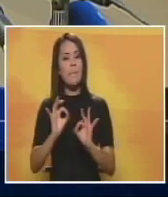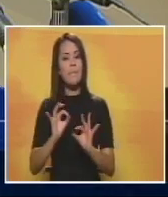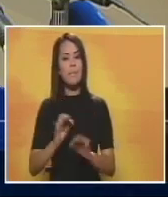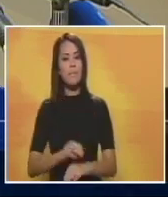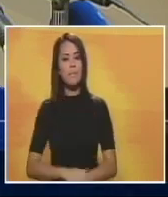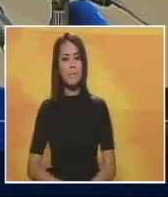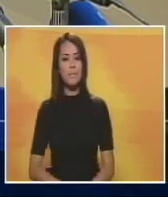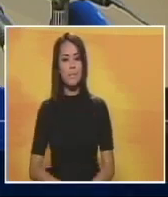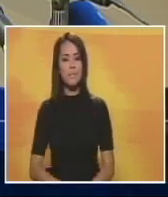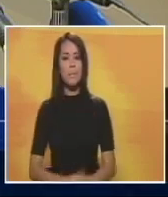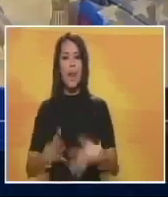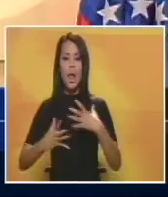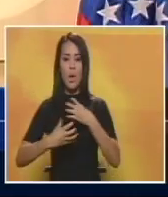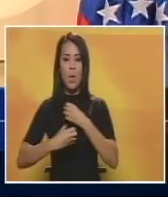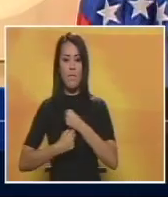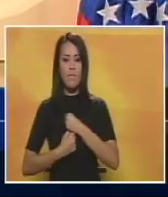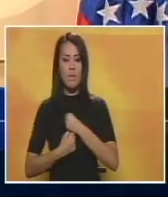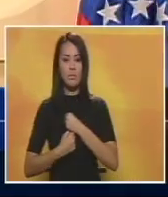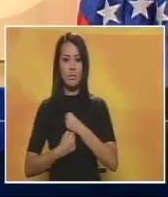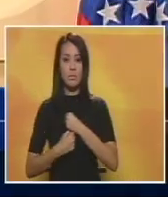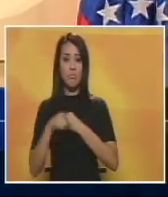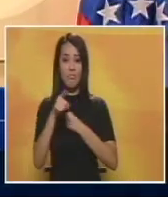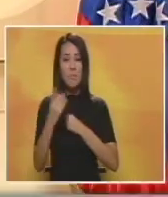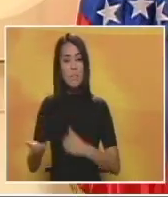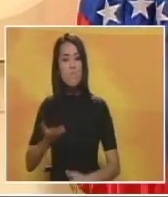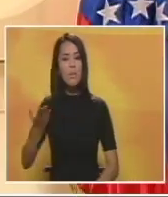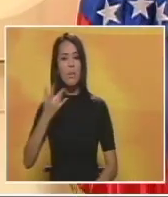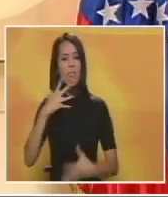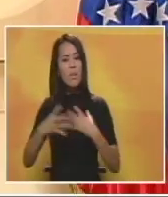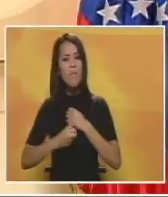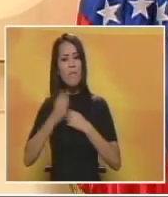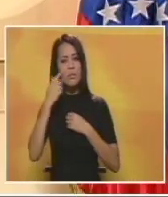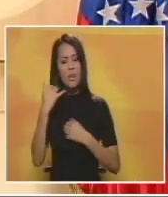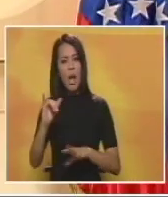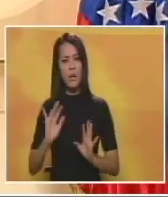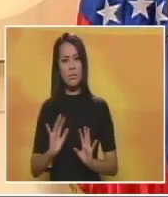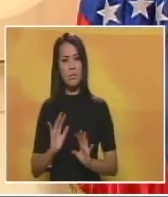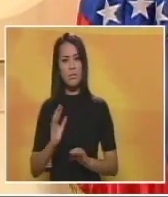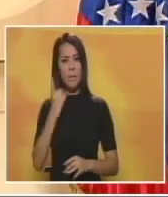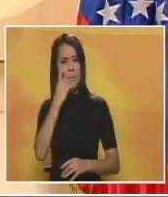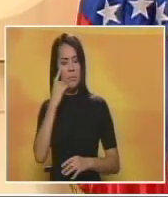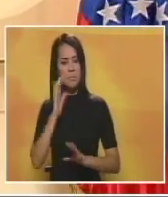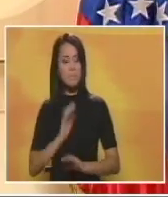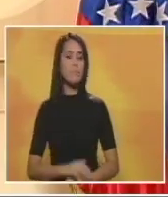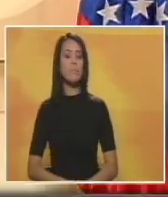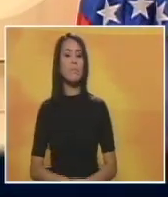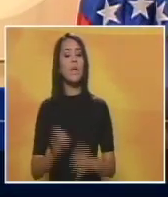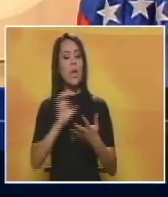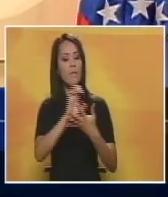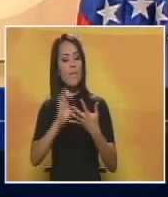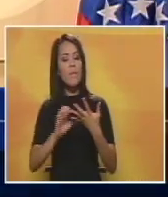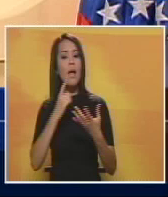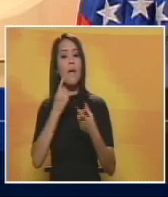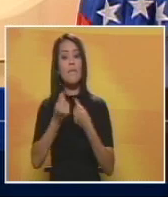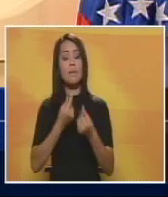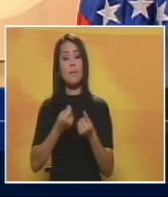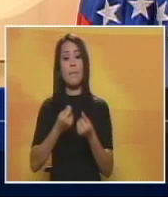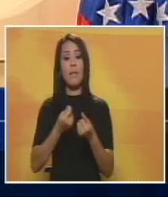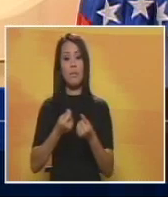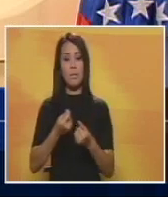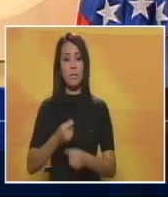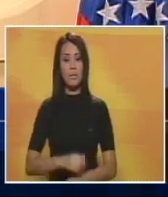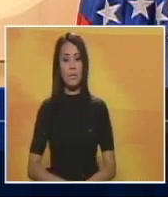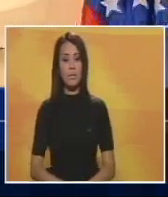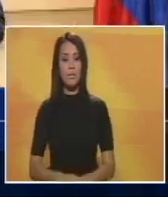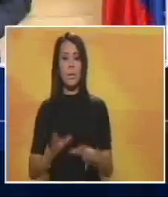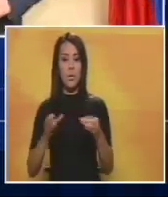elemento es la confianza. El legislador insistió en que el petro no es una criptomoneda, sino un mecanismo de financiamiento. Esto desde